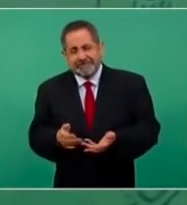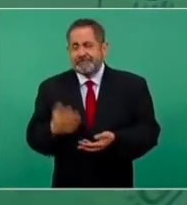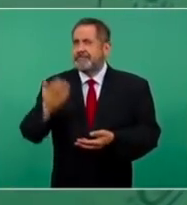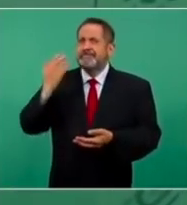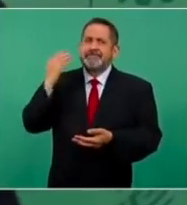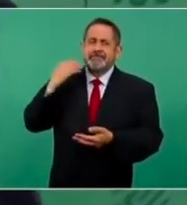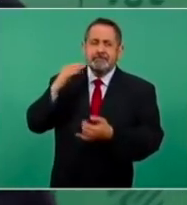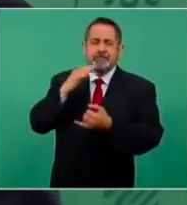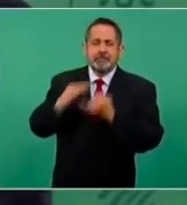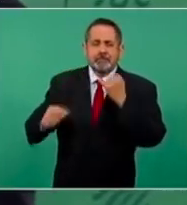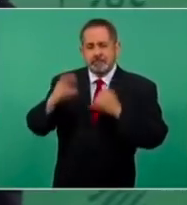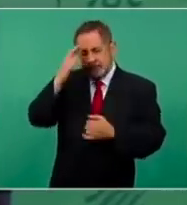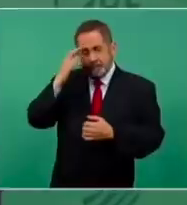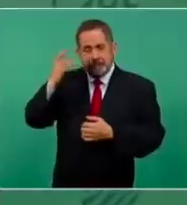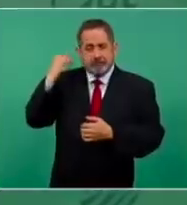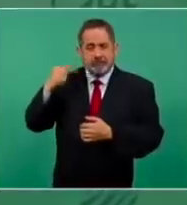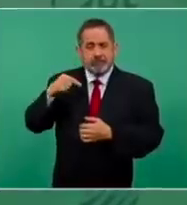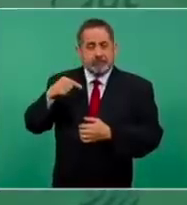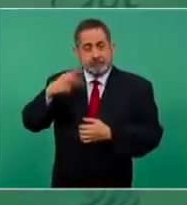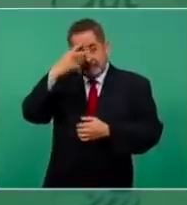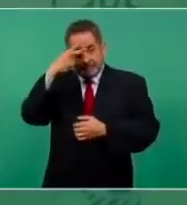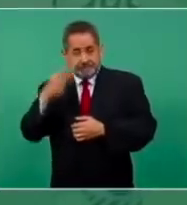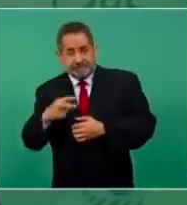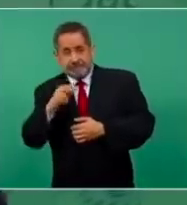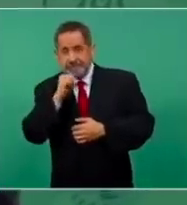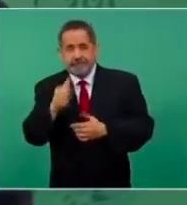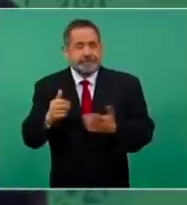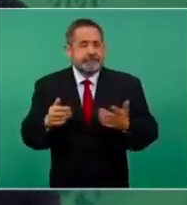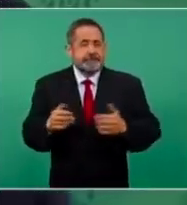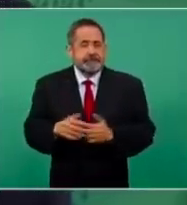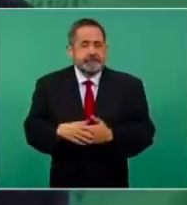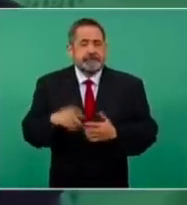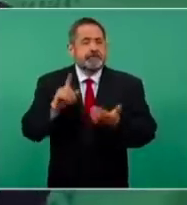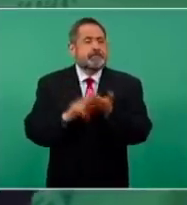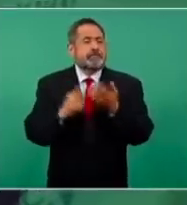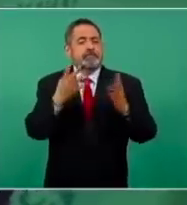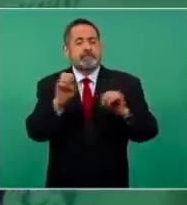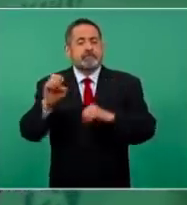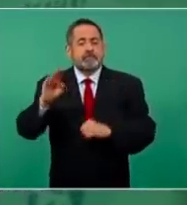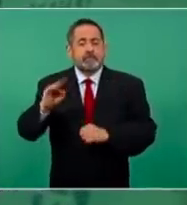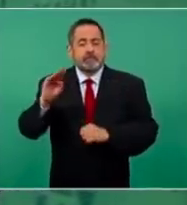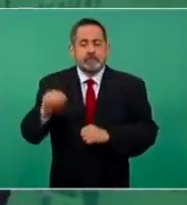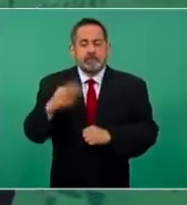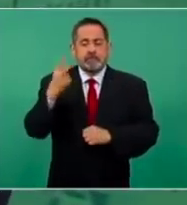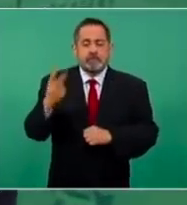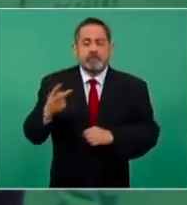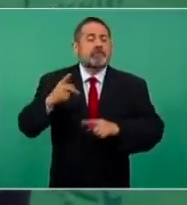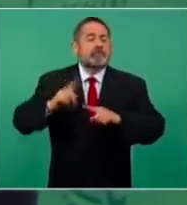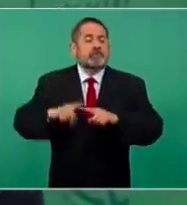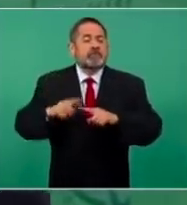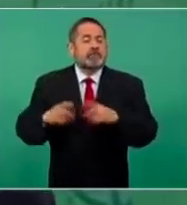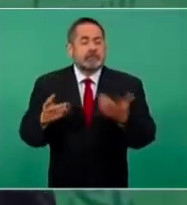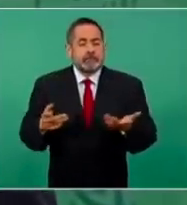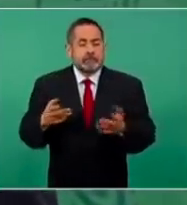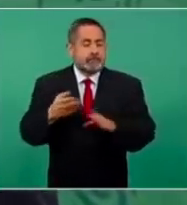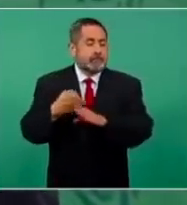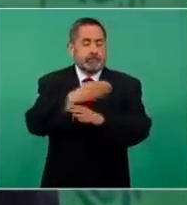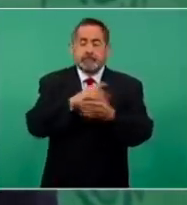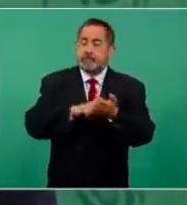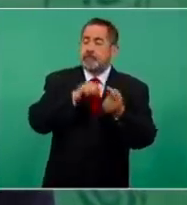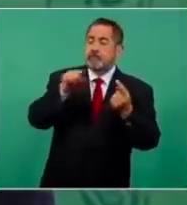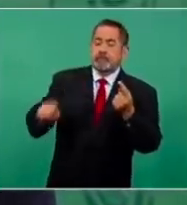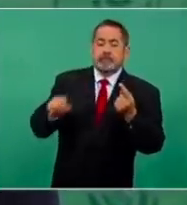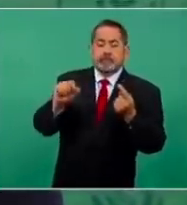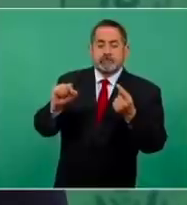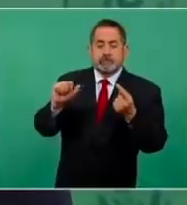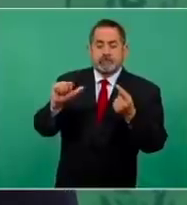pues fue esta, pero no se hizo en México, fue en 1992. Antes, la de Salina Cruz, que